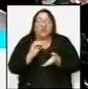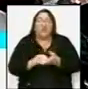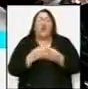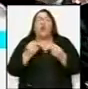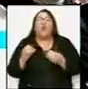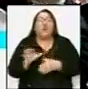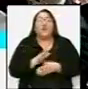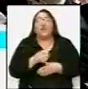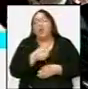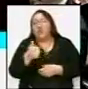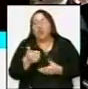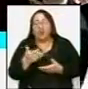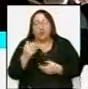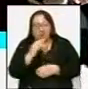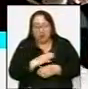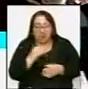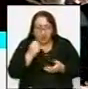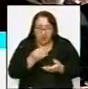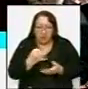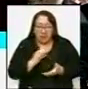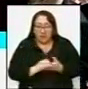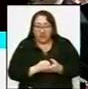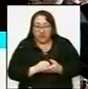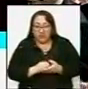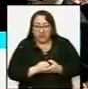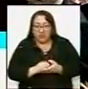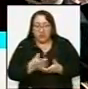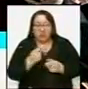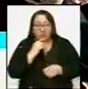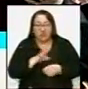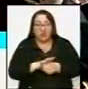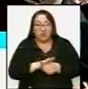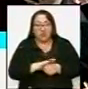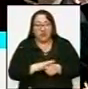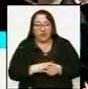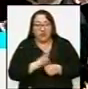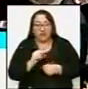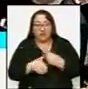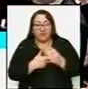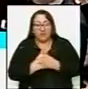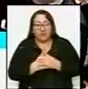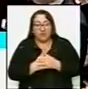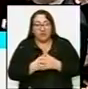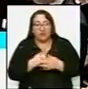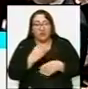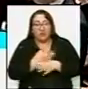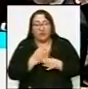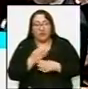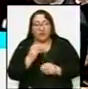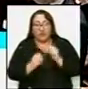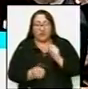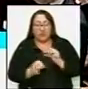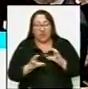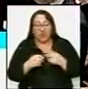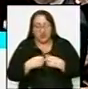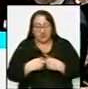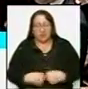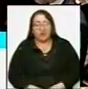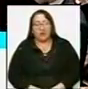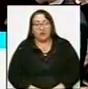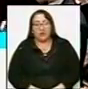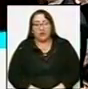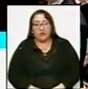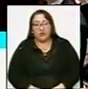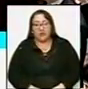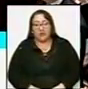entre otros factores, el carácter reiterado del incumplimiento verificado y las medidas correctivas adoptadas frente